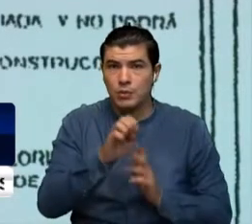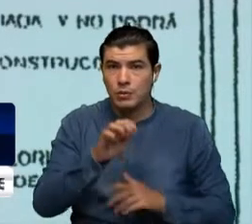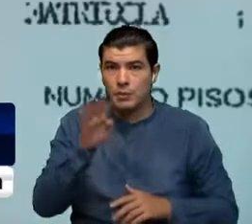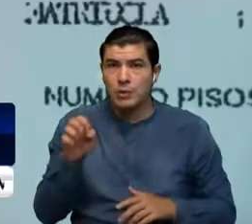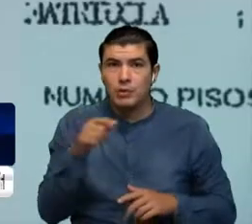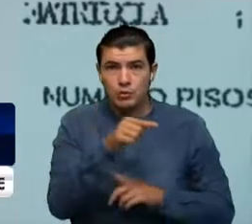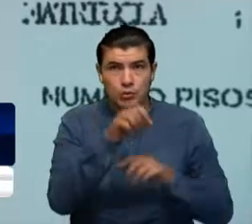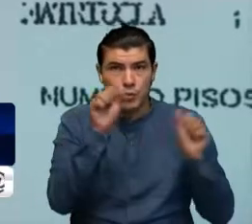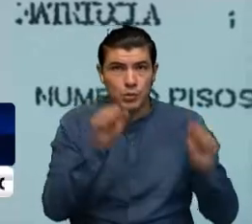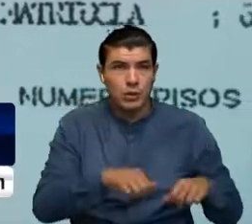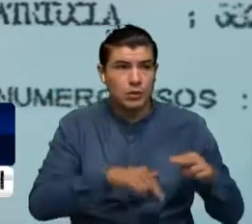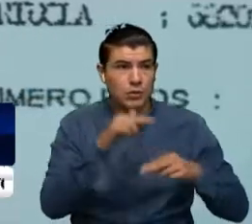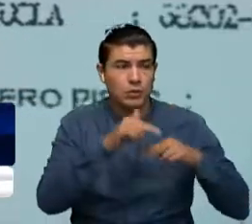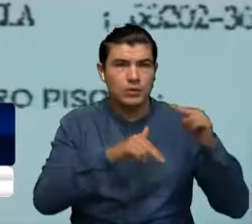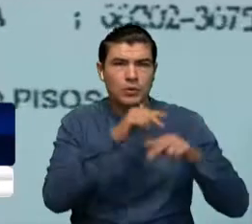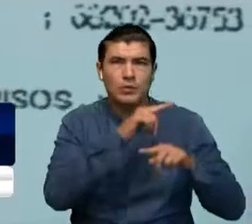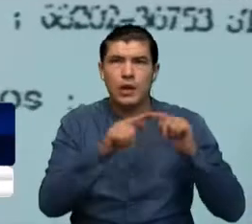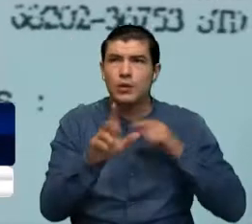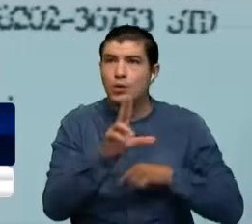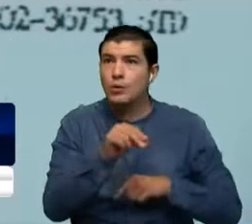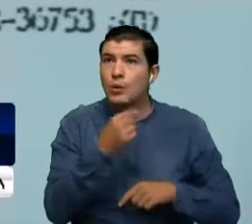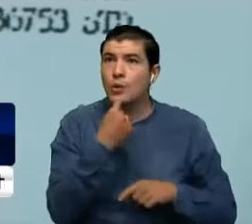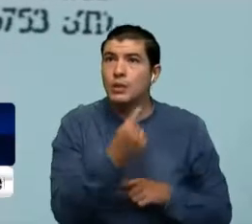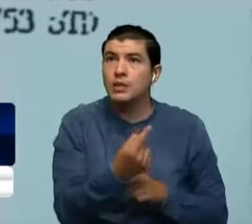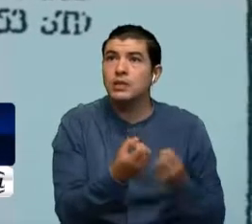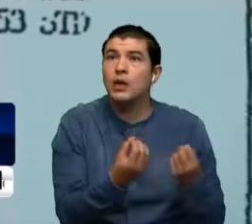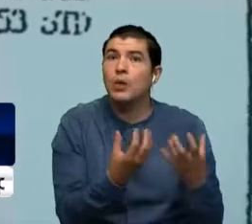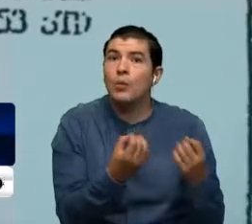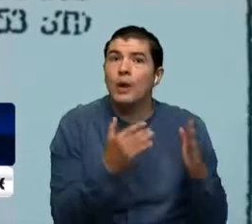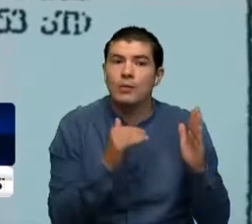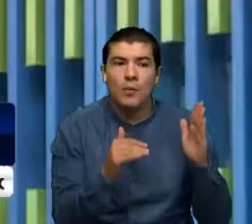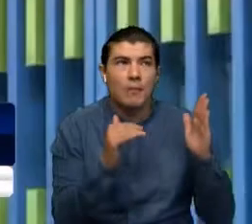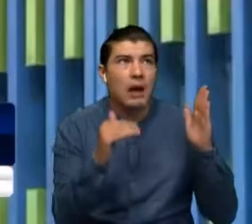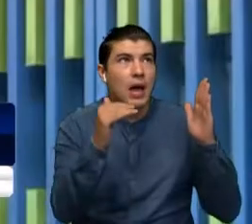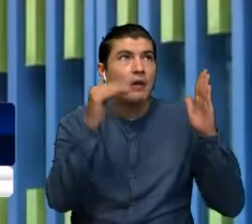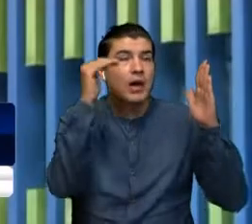de construcción pero no establece el número de pisos autorizados